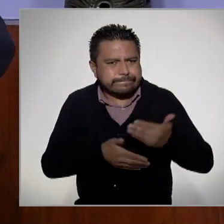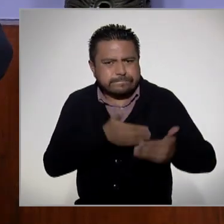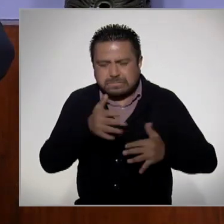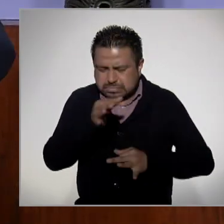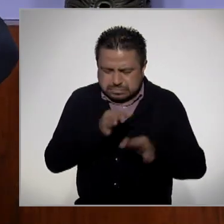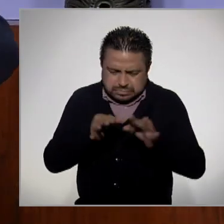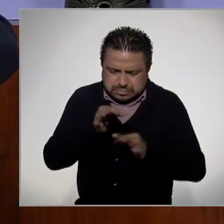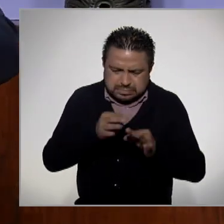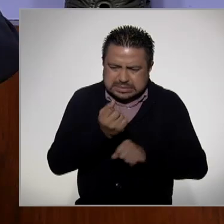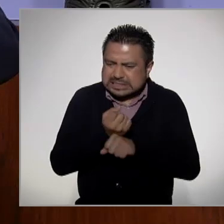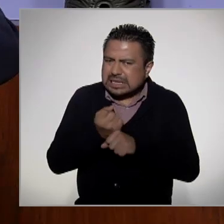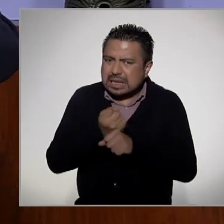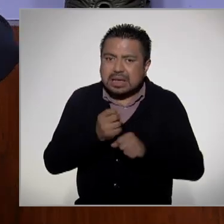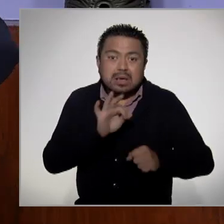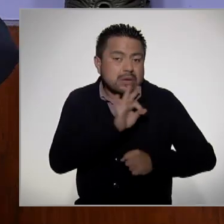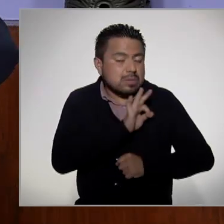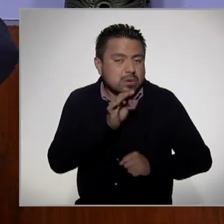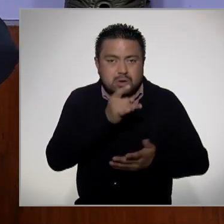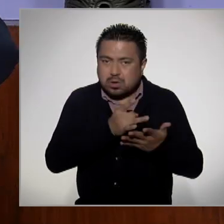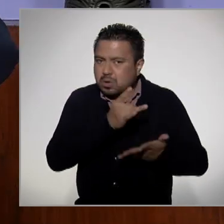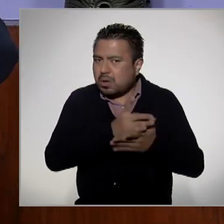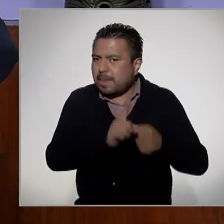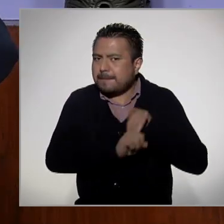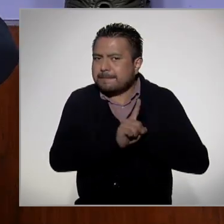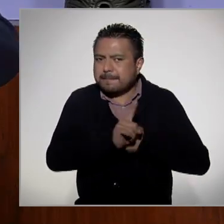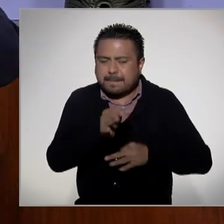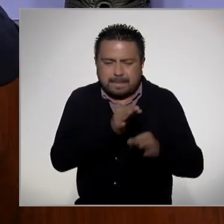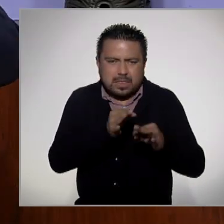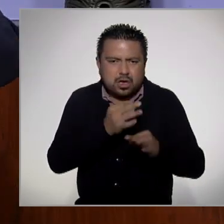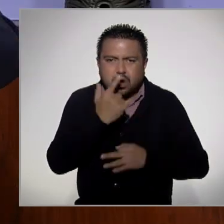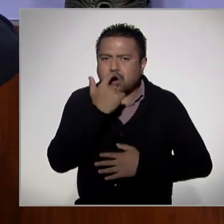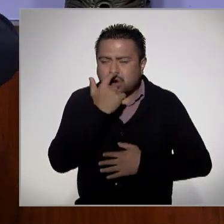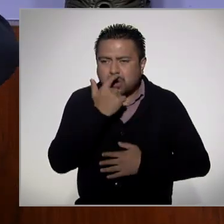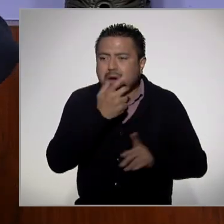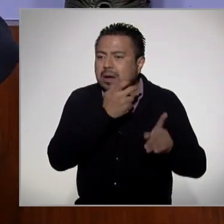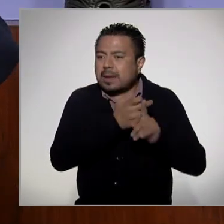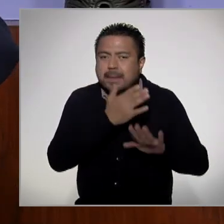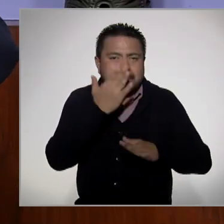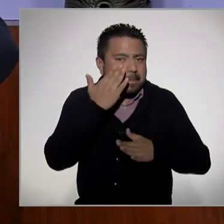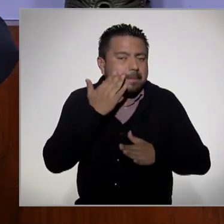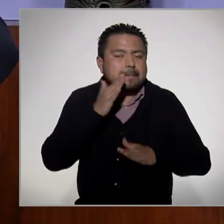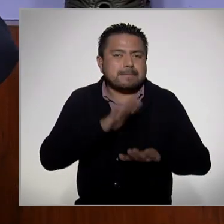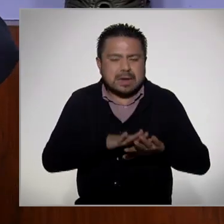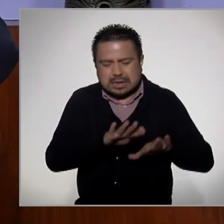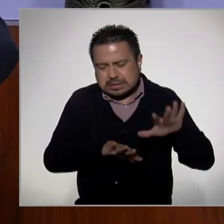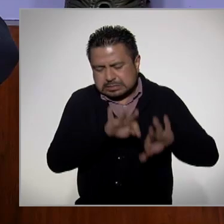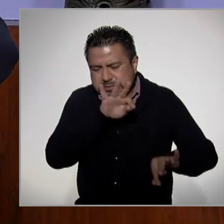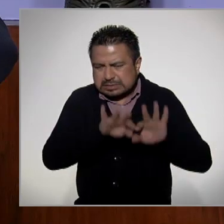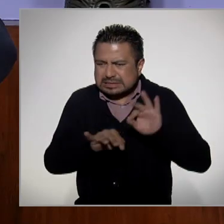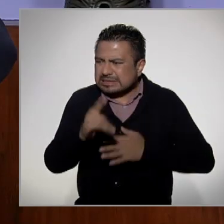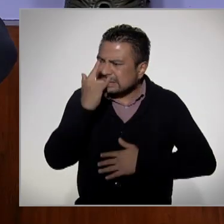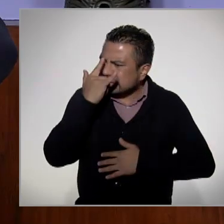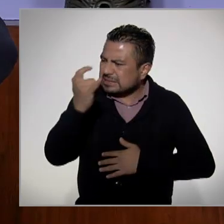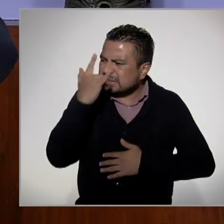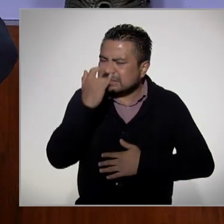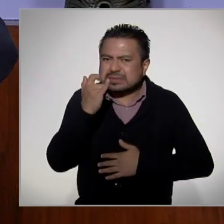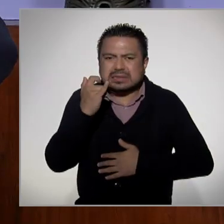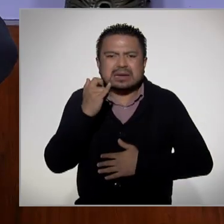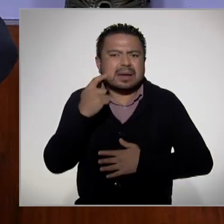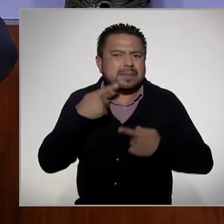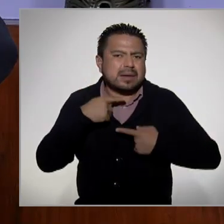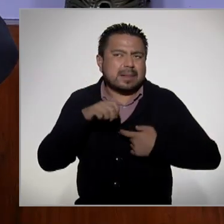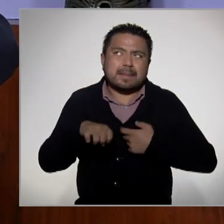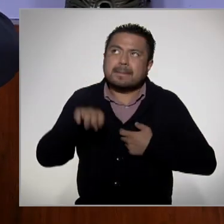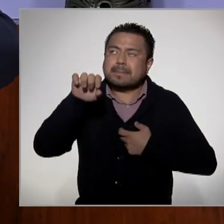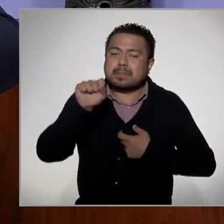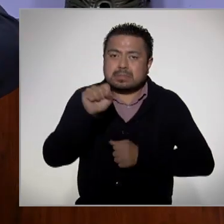células de la sangre puede ser que sólo el problemas en los glóbulos rojos entonces son anemias muy selectivas que son raras generalmente en pacientes mayores de